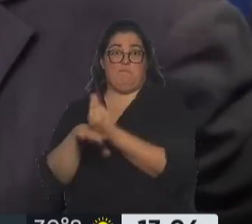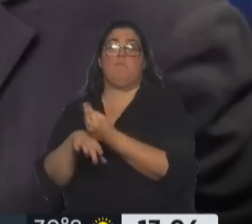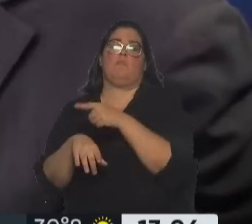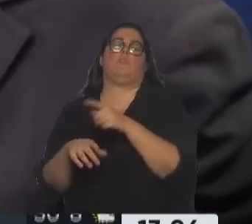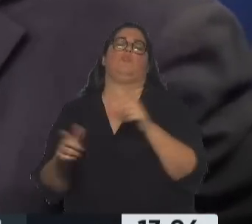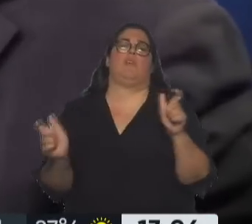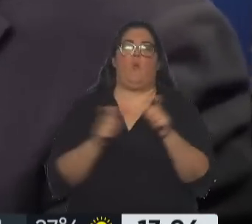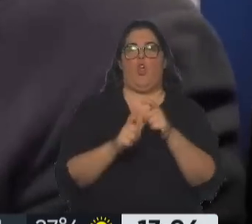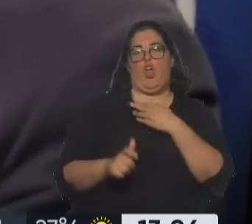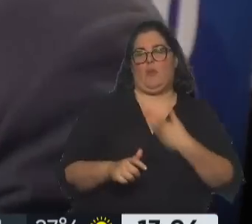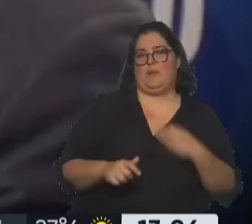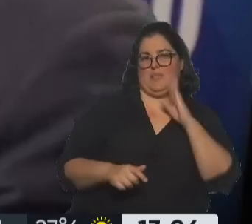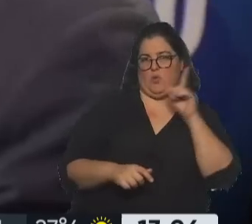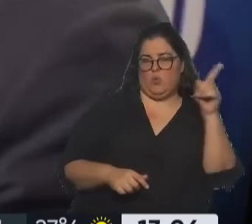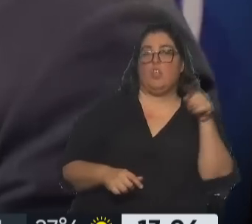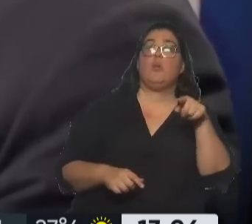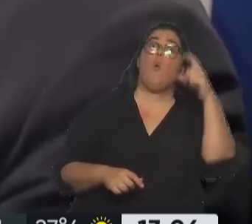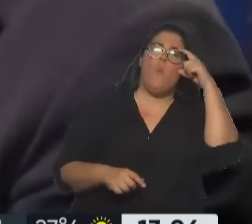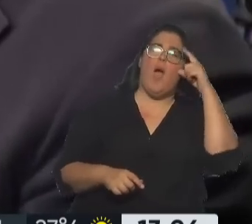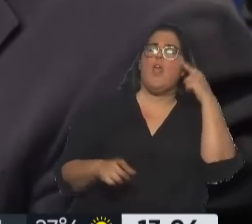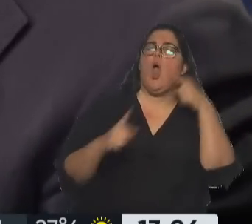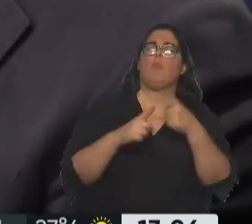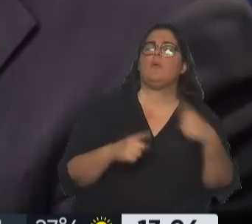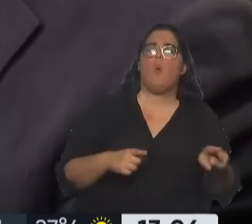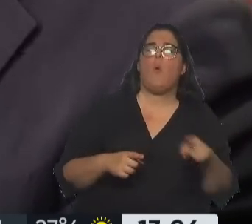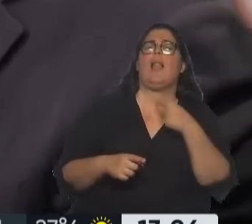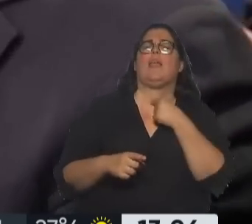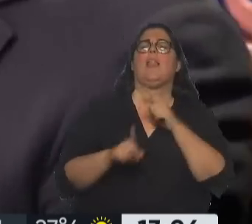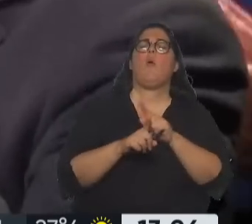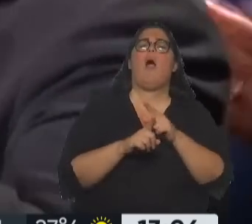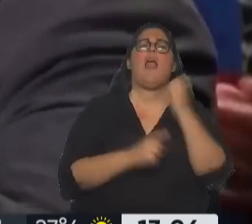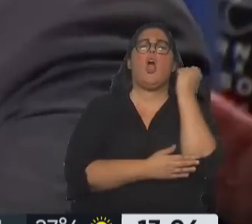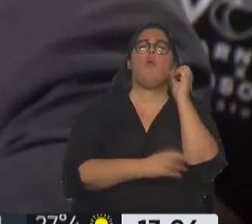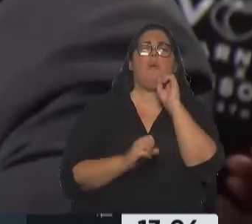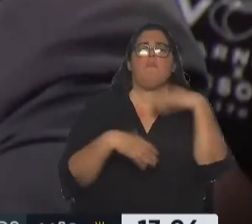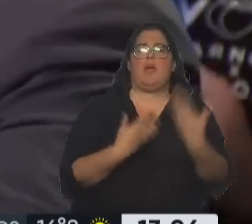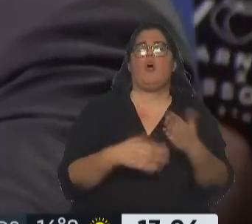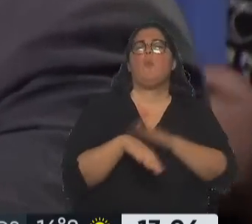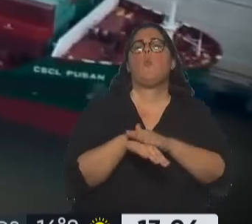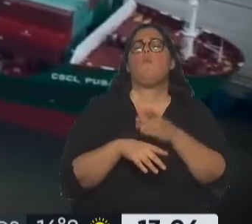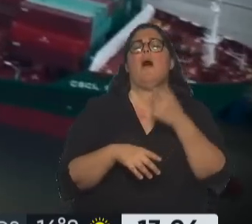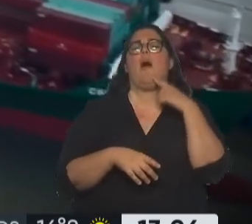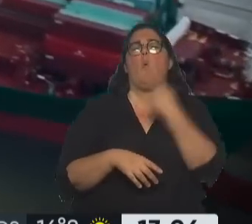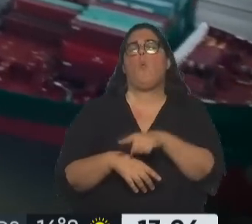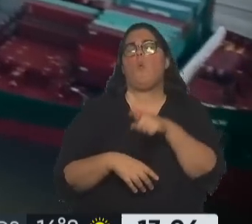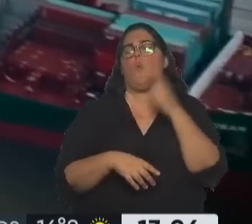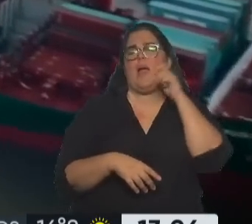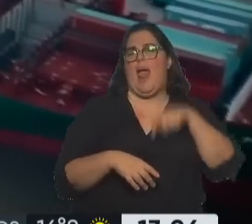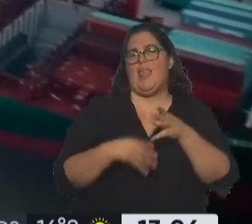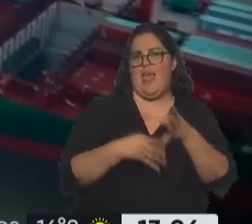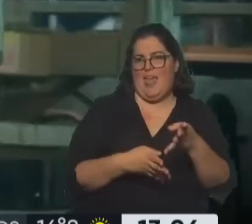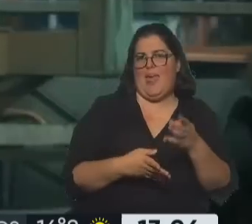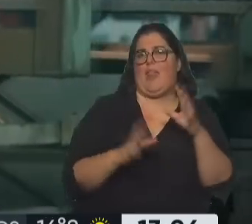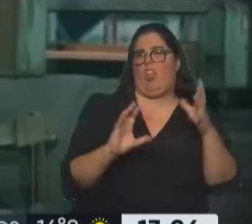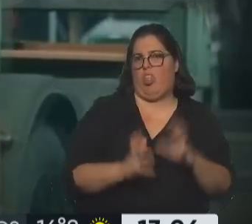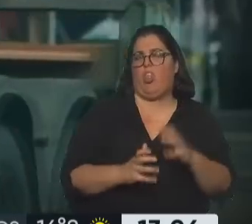en ese momento consolidar su economía para superar los efectos combinados de la pandemia y la guerra en Ucrania. Aseguró a su contraparte asiática